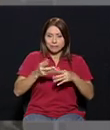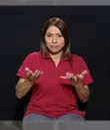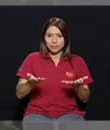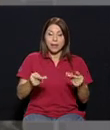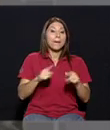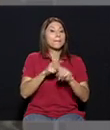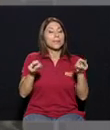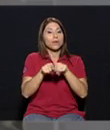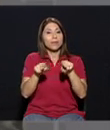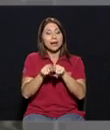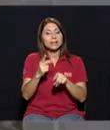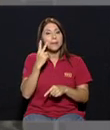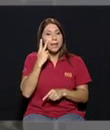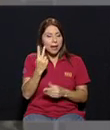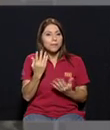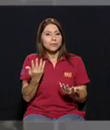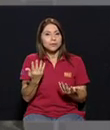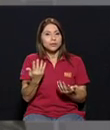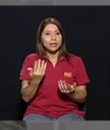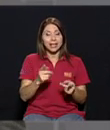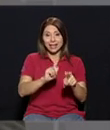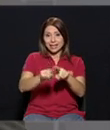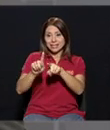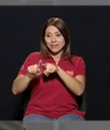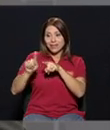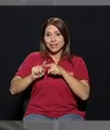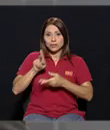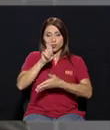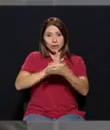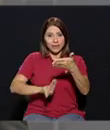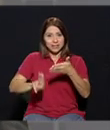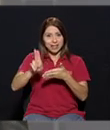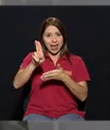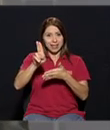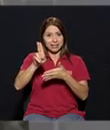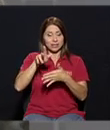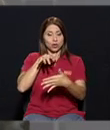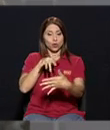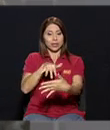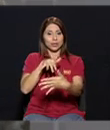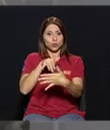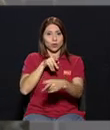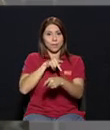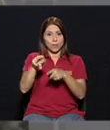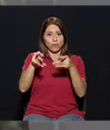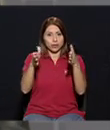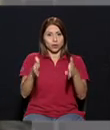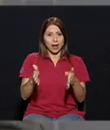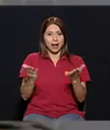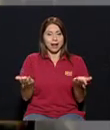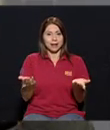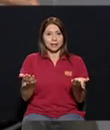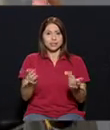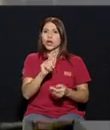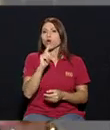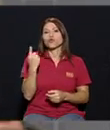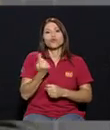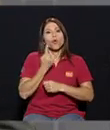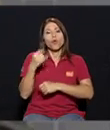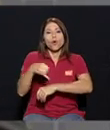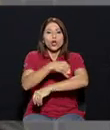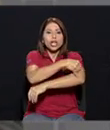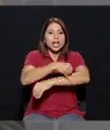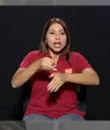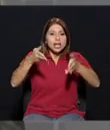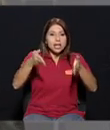universidad es donde se forman los profesionales, no solo ingenieros,